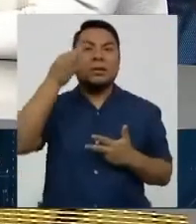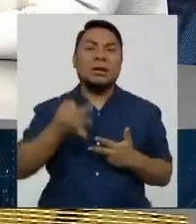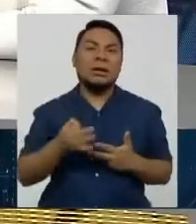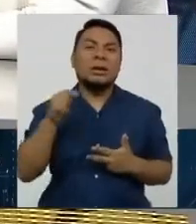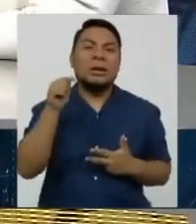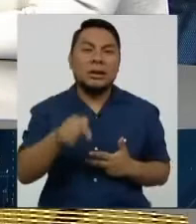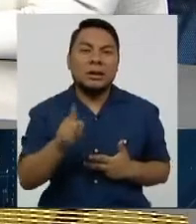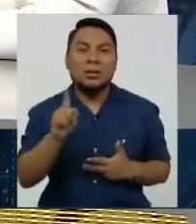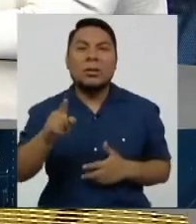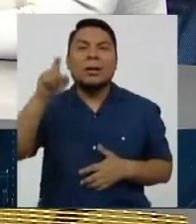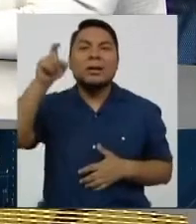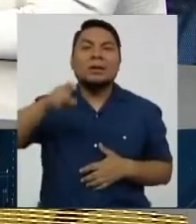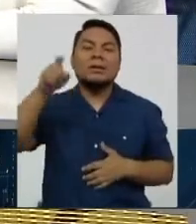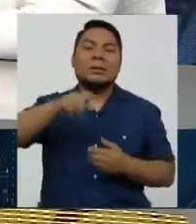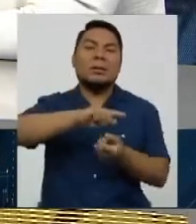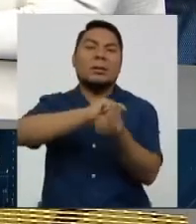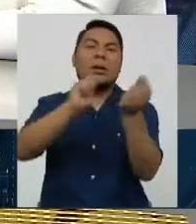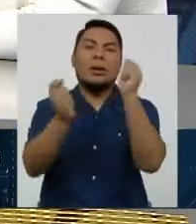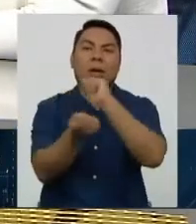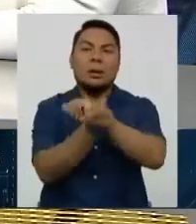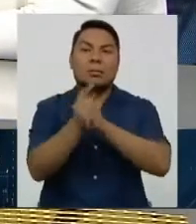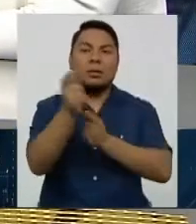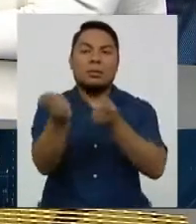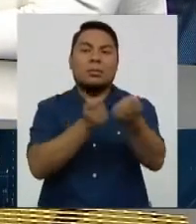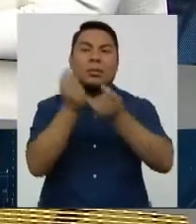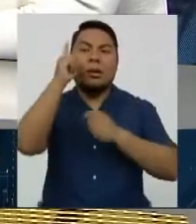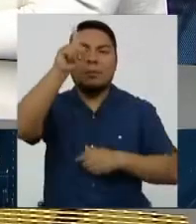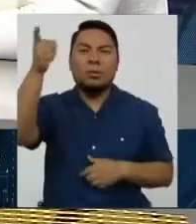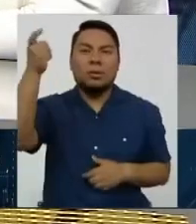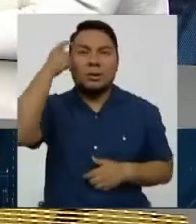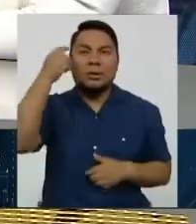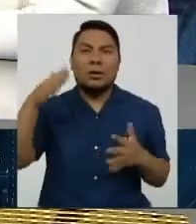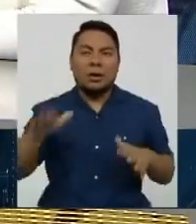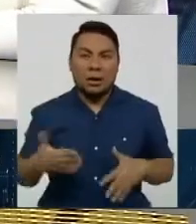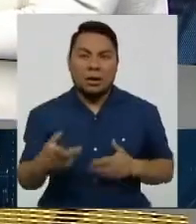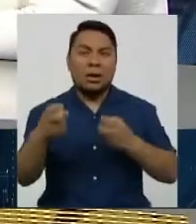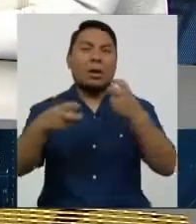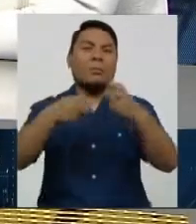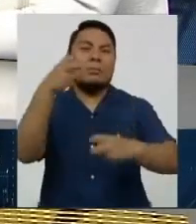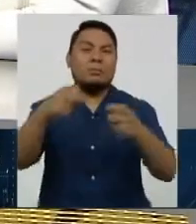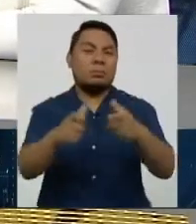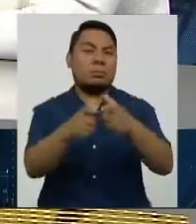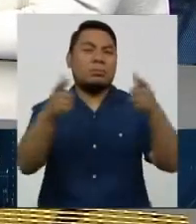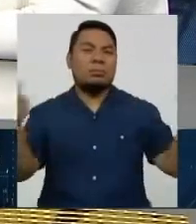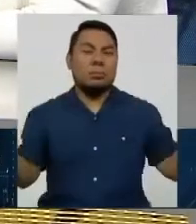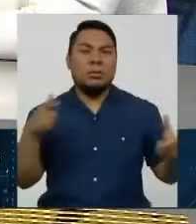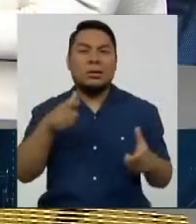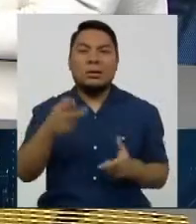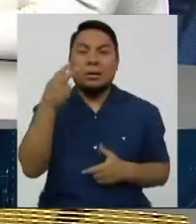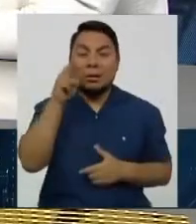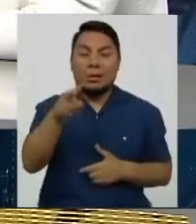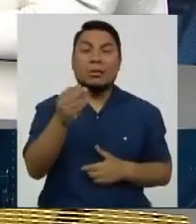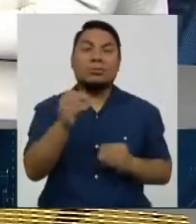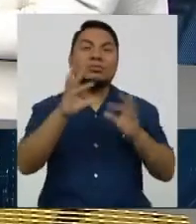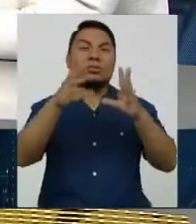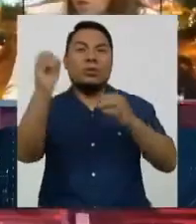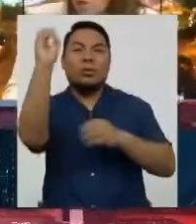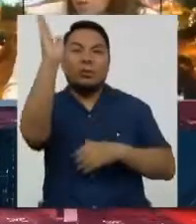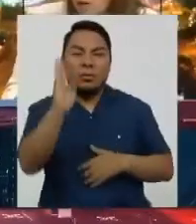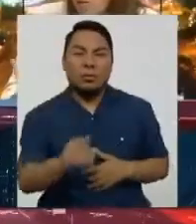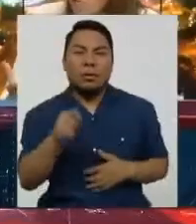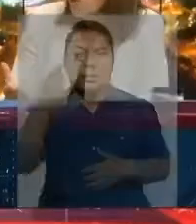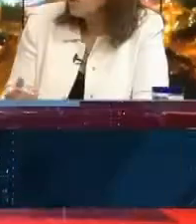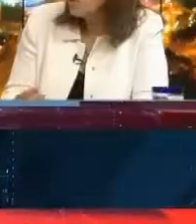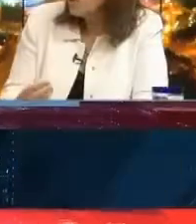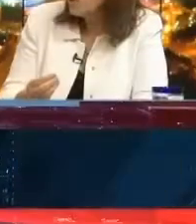de una necesaria reforma política hemos salido de una crisis política estamos todavía en un tema vinculado a la corrupción que abre la oportunidad